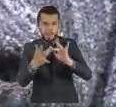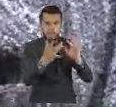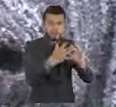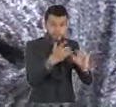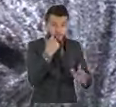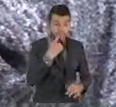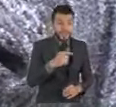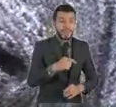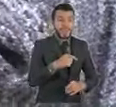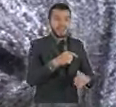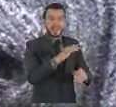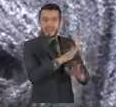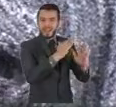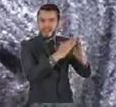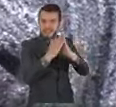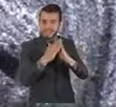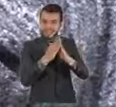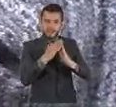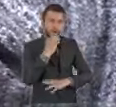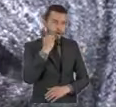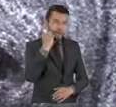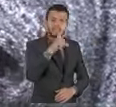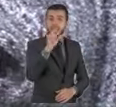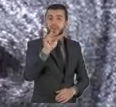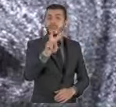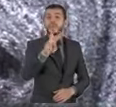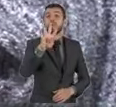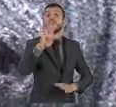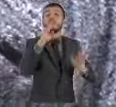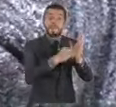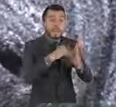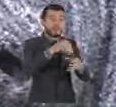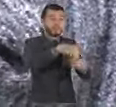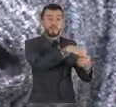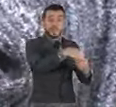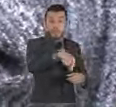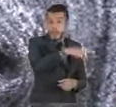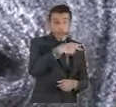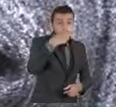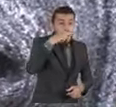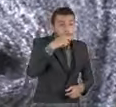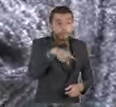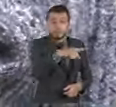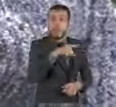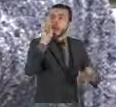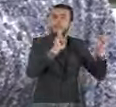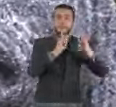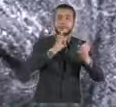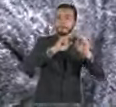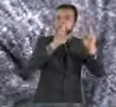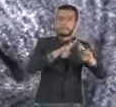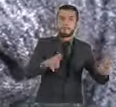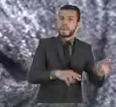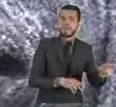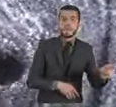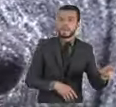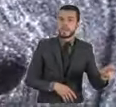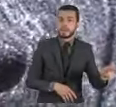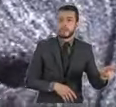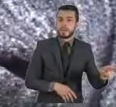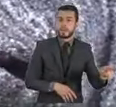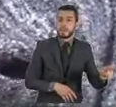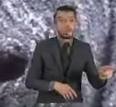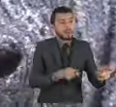124 mil hogares de niños, niñas y jóvenes del sistema educativo público no tenían conexión a internet, no tienen hoy todavía conexión a